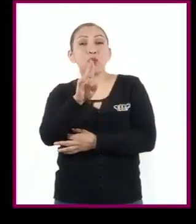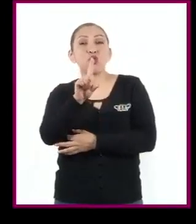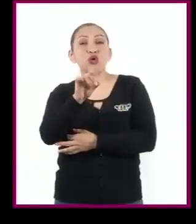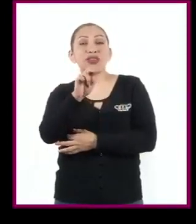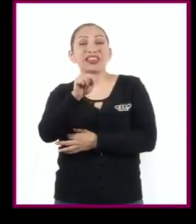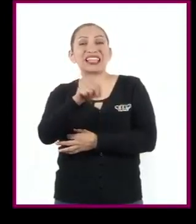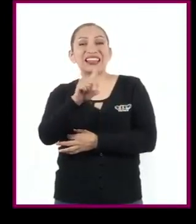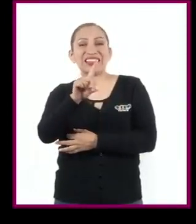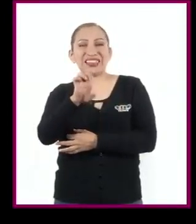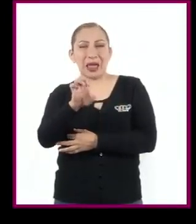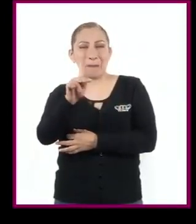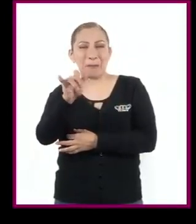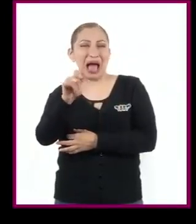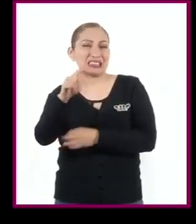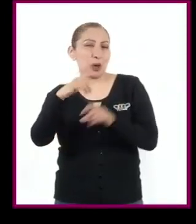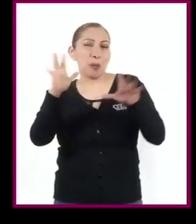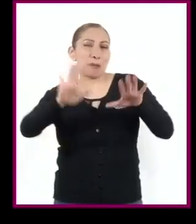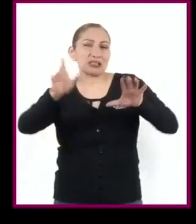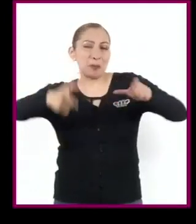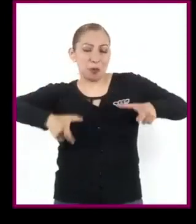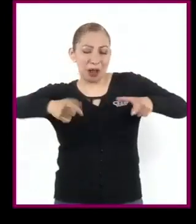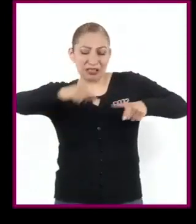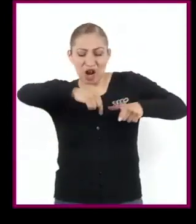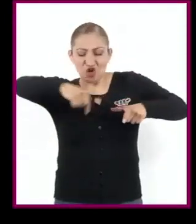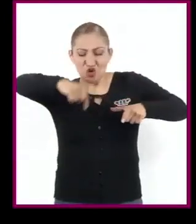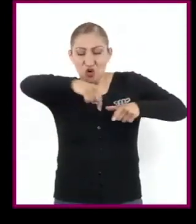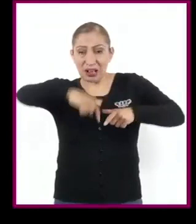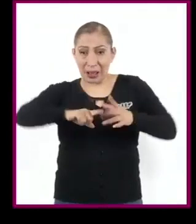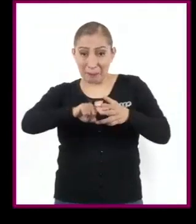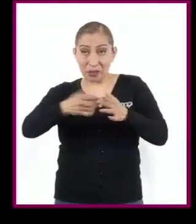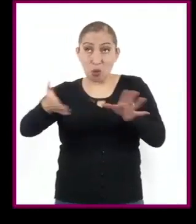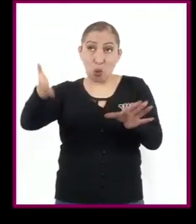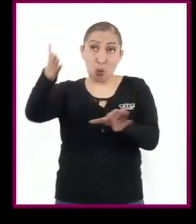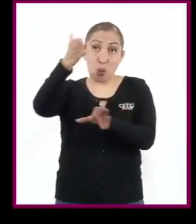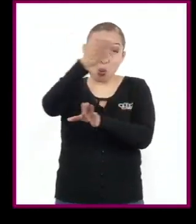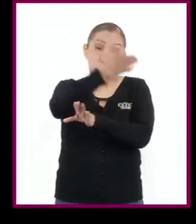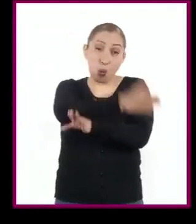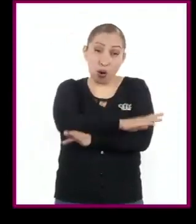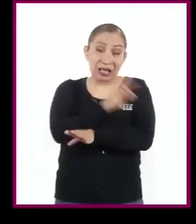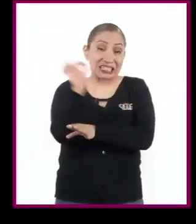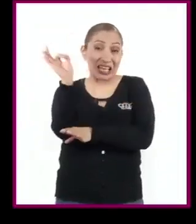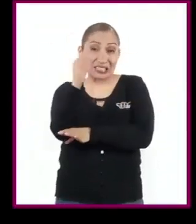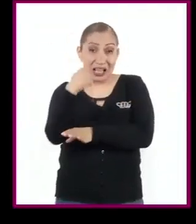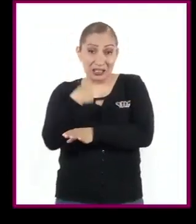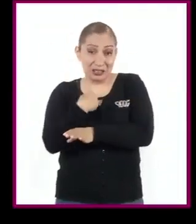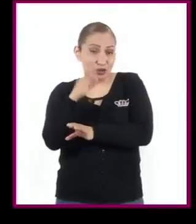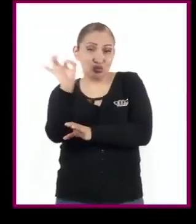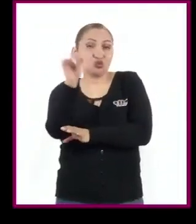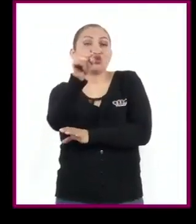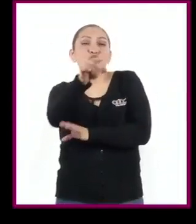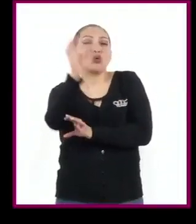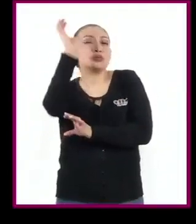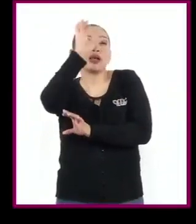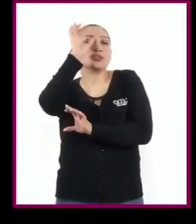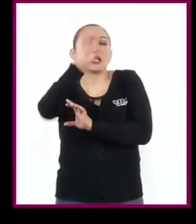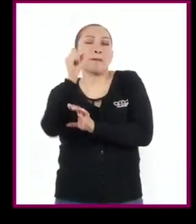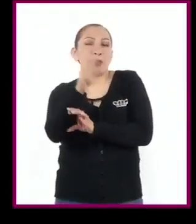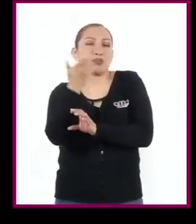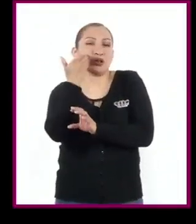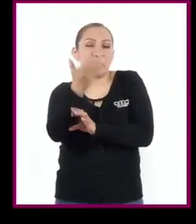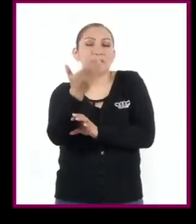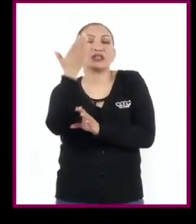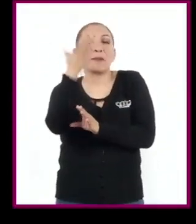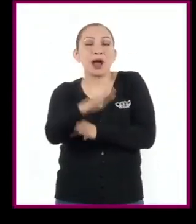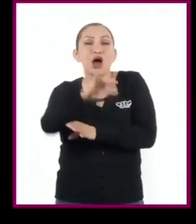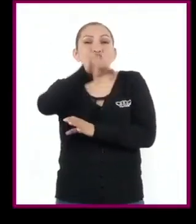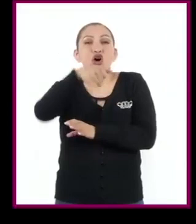pasas. Esto es muy al inicio de la historia, en donde si nosotros fuéramos científicos de la época, sabríamos